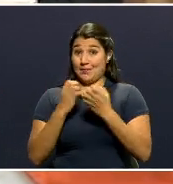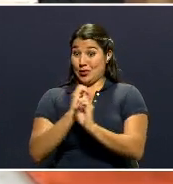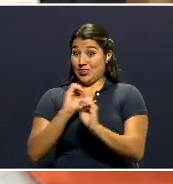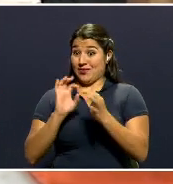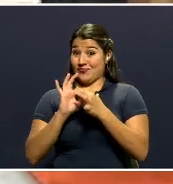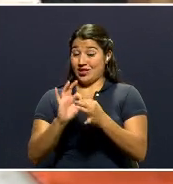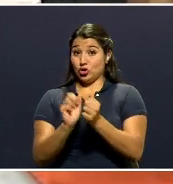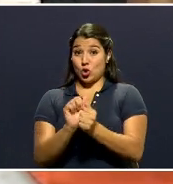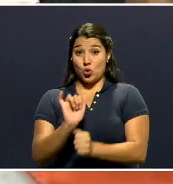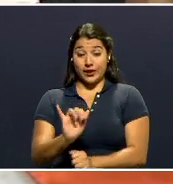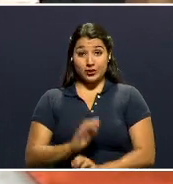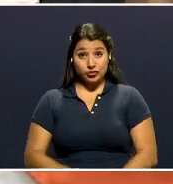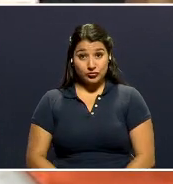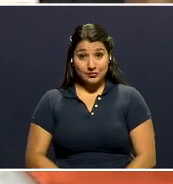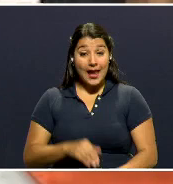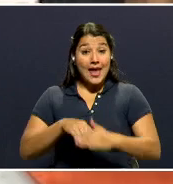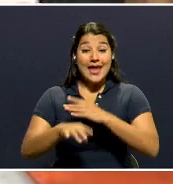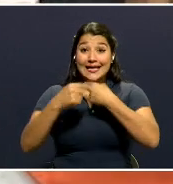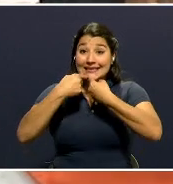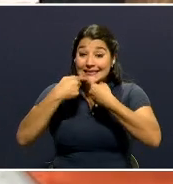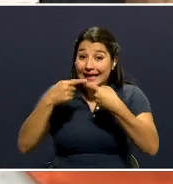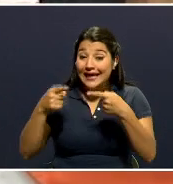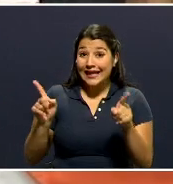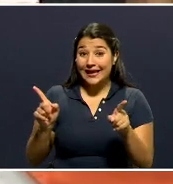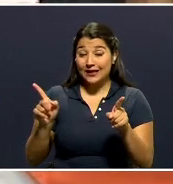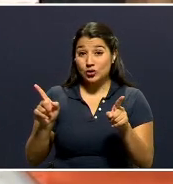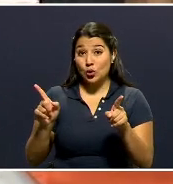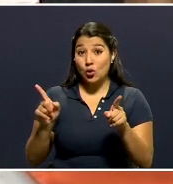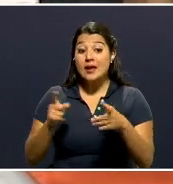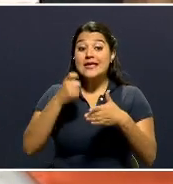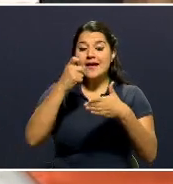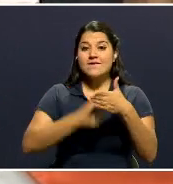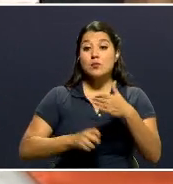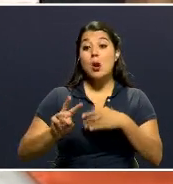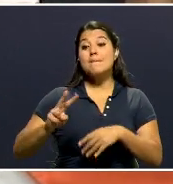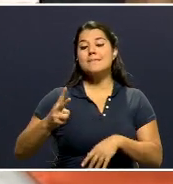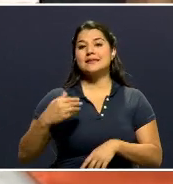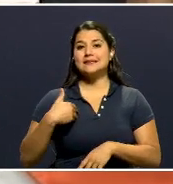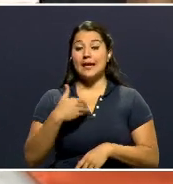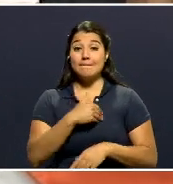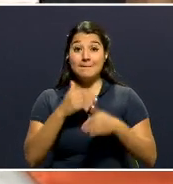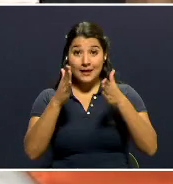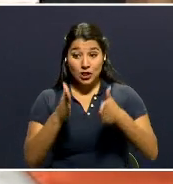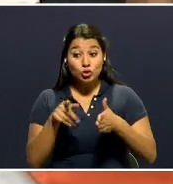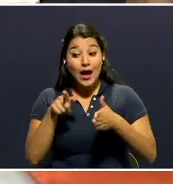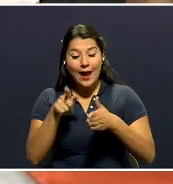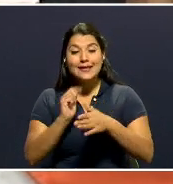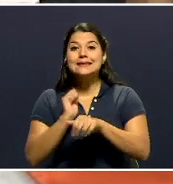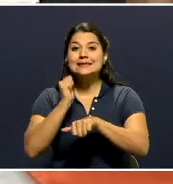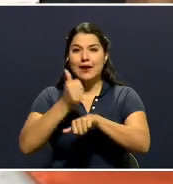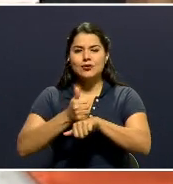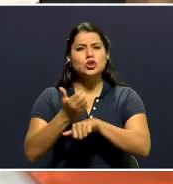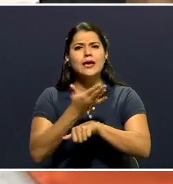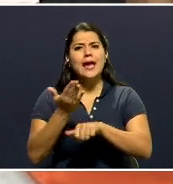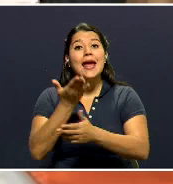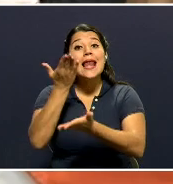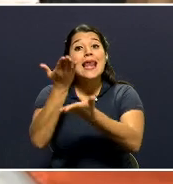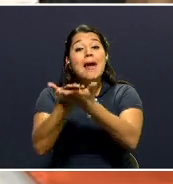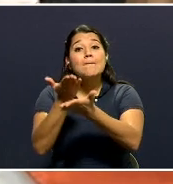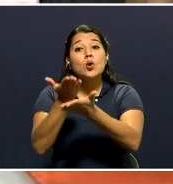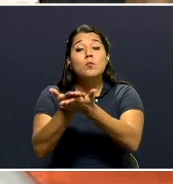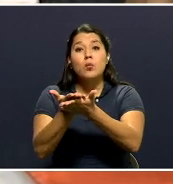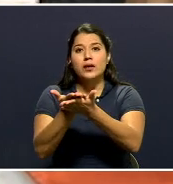que ver en eso. En el decreto nuevo, en el decreto que firmó el señor viceministro, se estableció que la propuesta se había